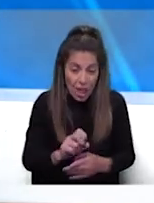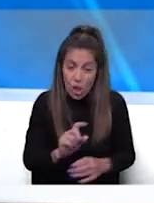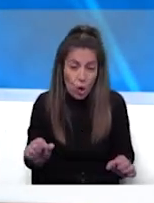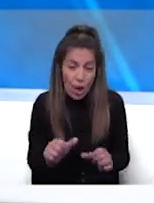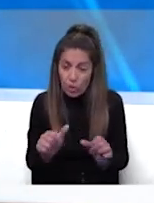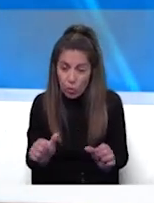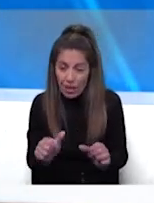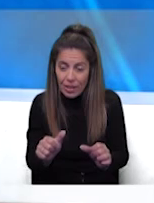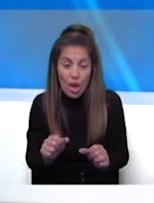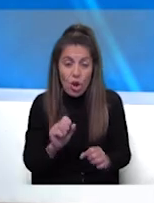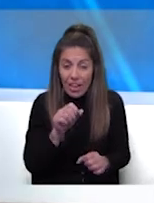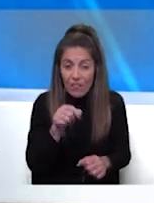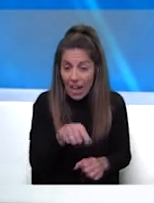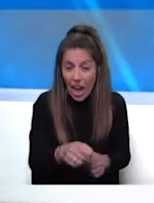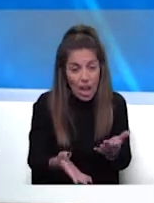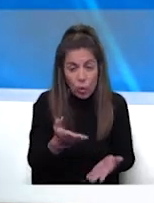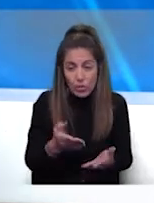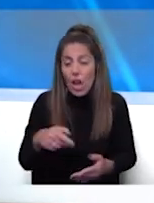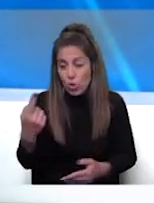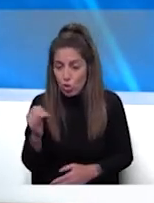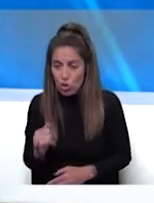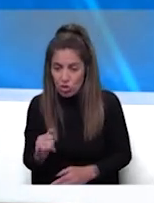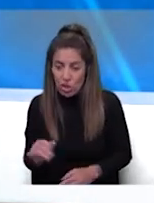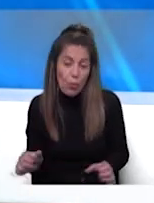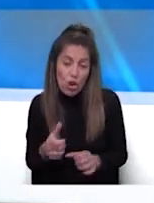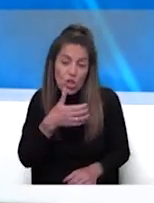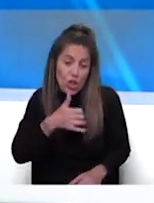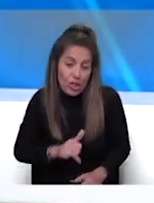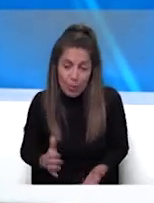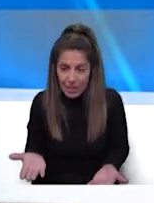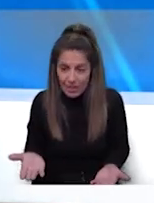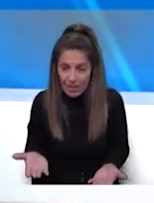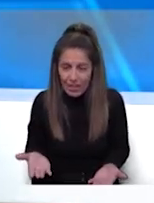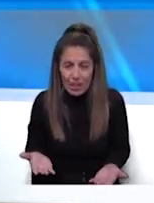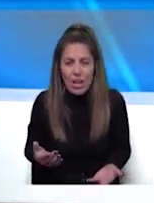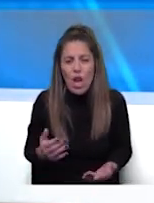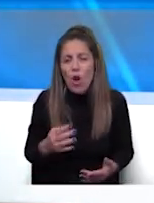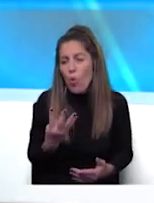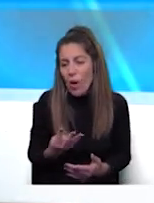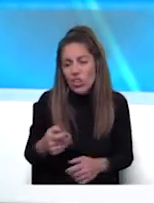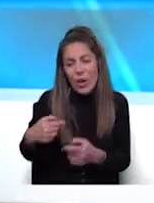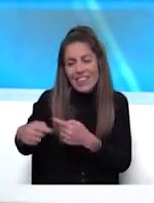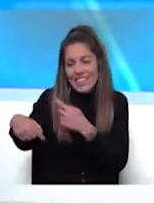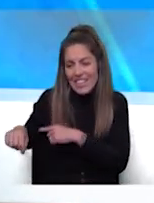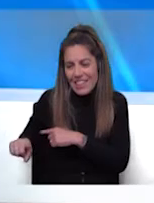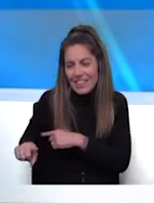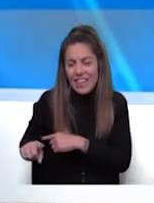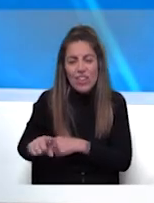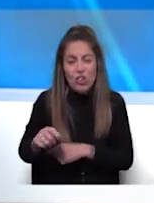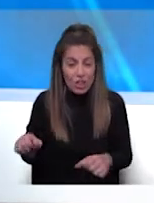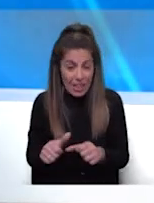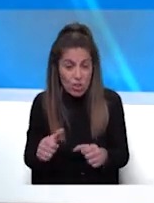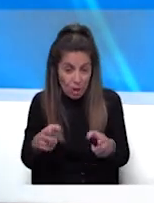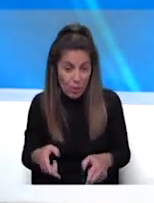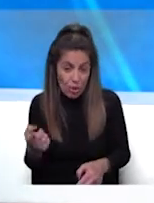los casos que van a la justicia, en los otros casos sí, como lo he hecho históricamente. Hay por lo menos 4 antecedentes donde la JUTEP hizo eso en el